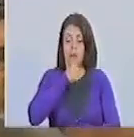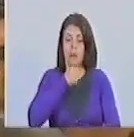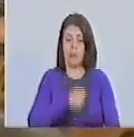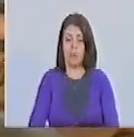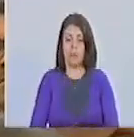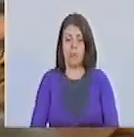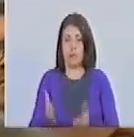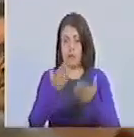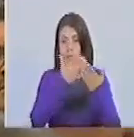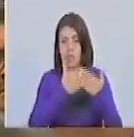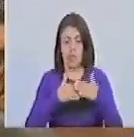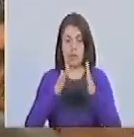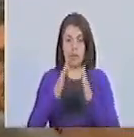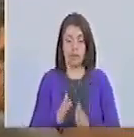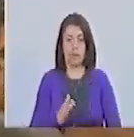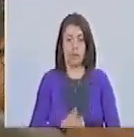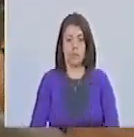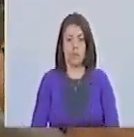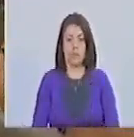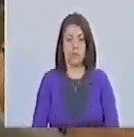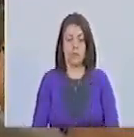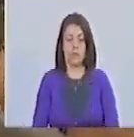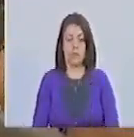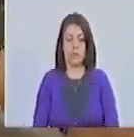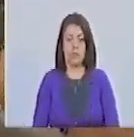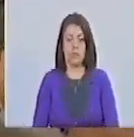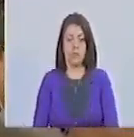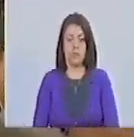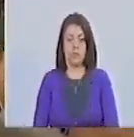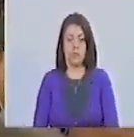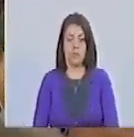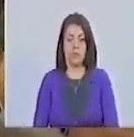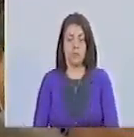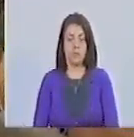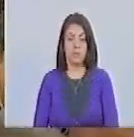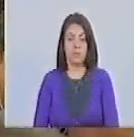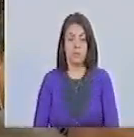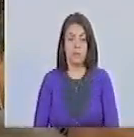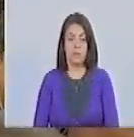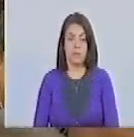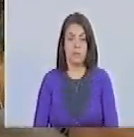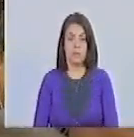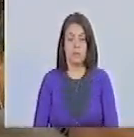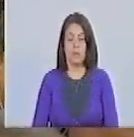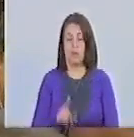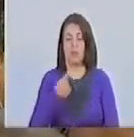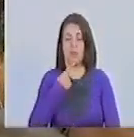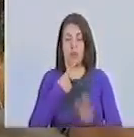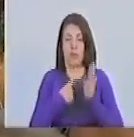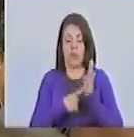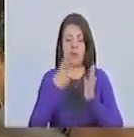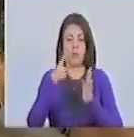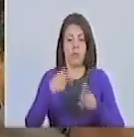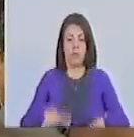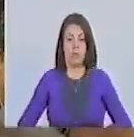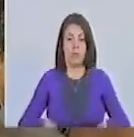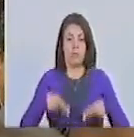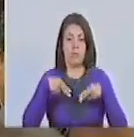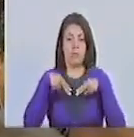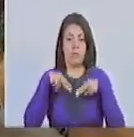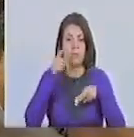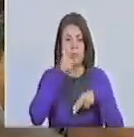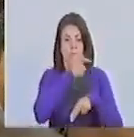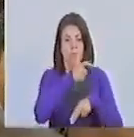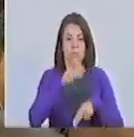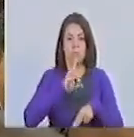y estudiantes que obviamente tuvieron la violación de los derechos humanos del